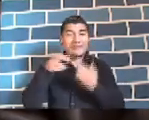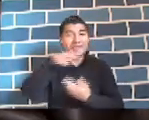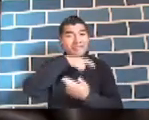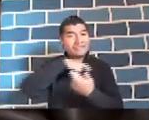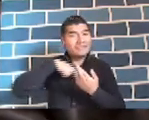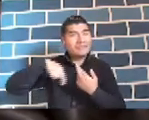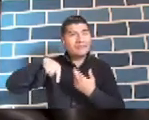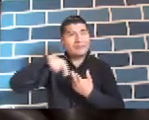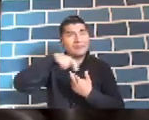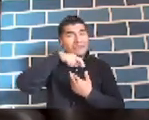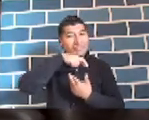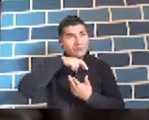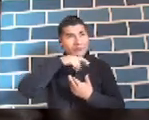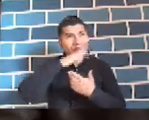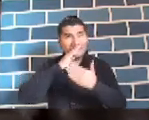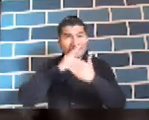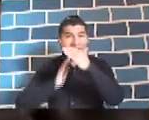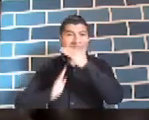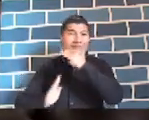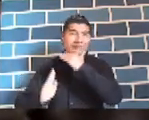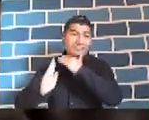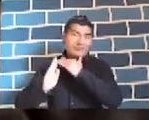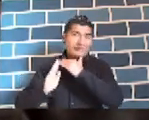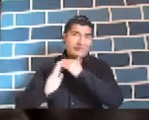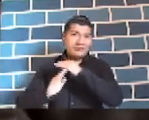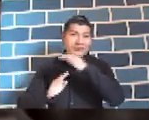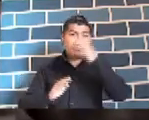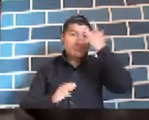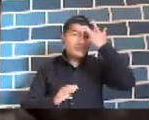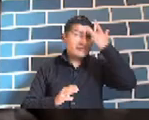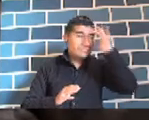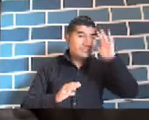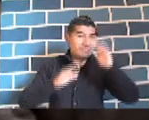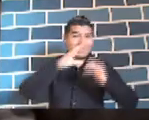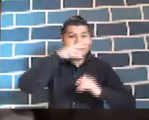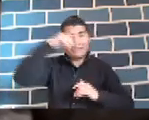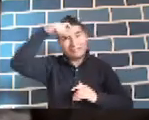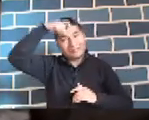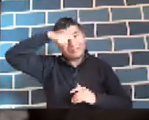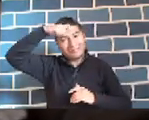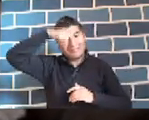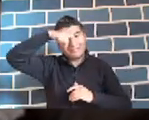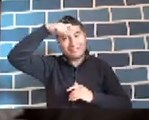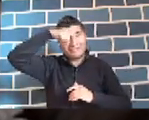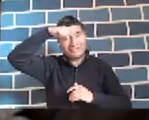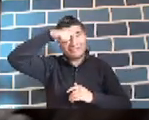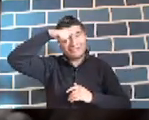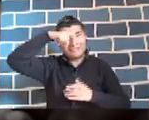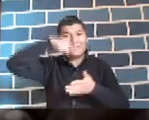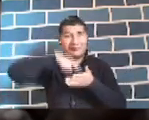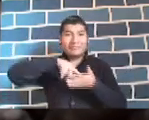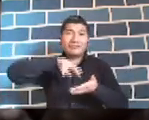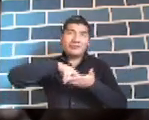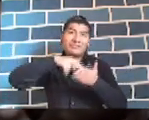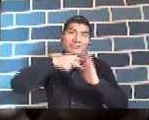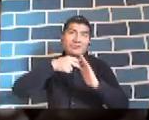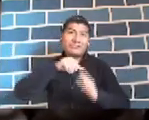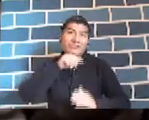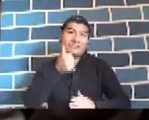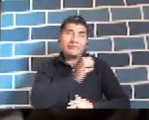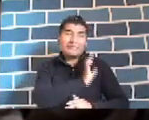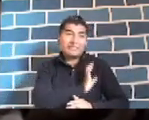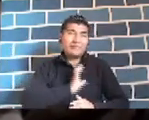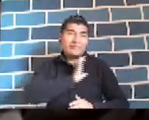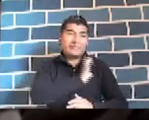inmediata entre humildad inteligencia y sabiduría eso significa que otra cualidad del